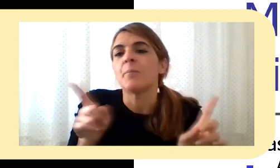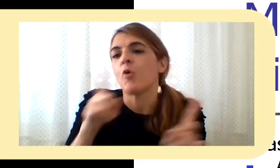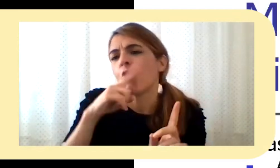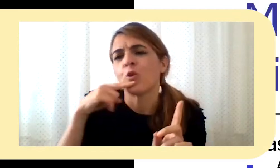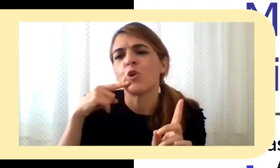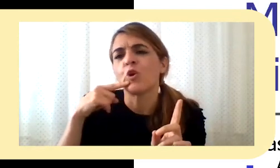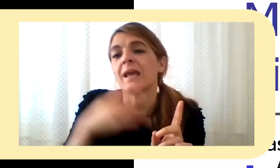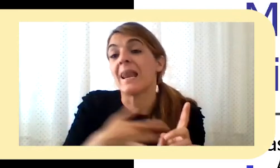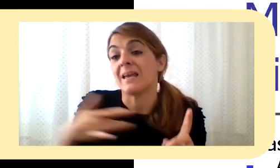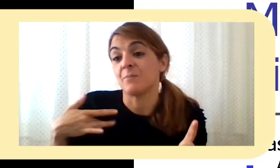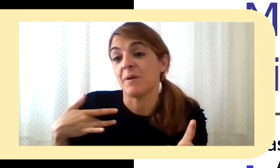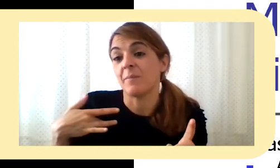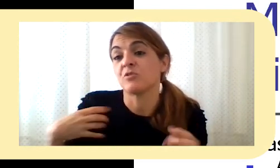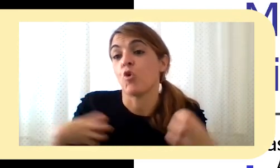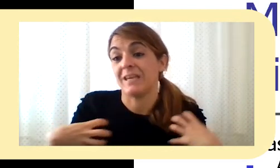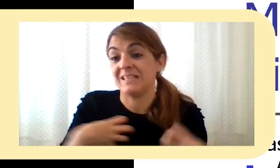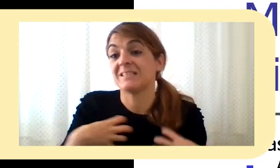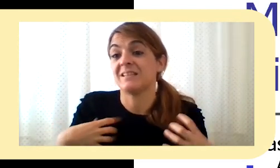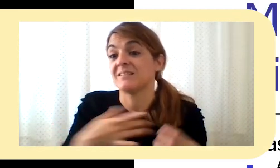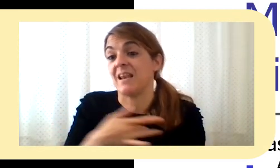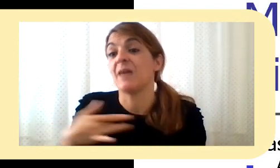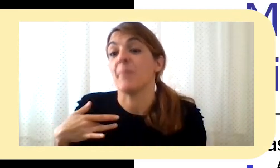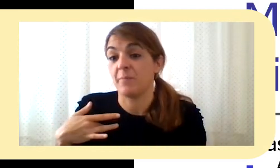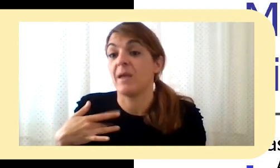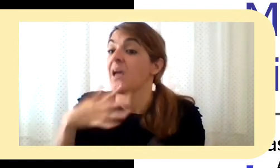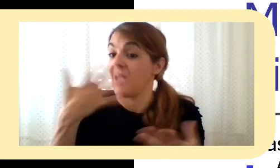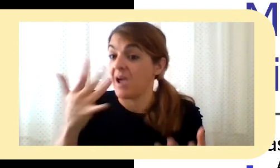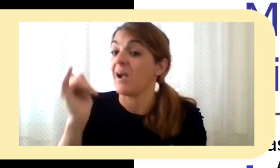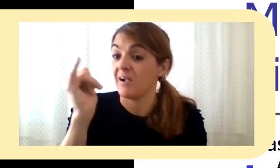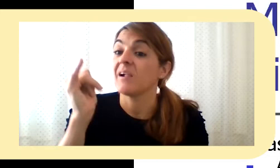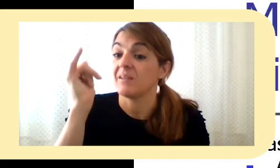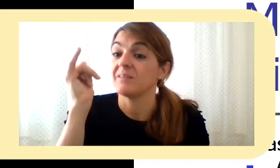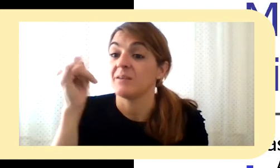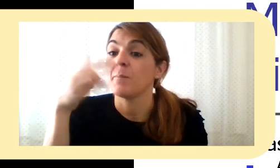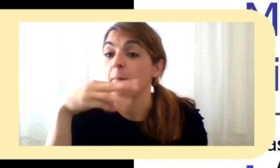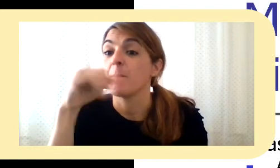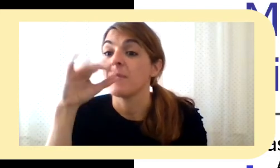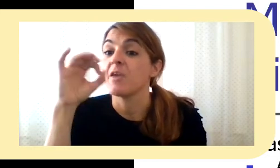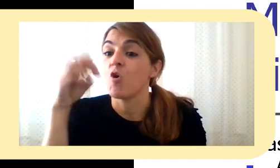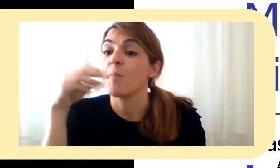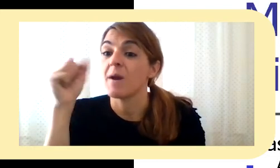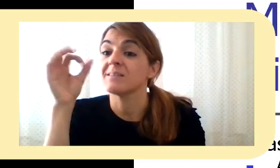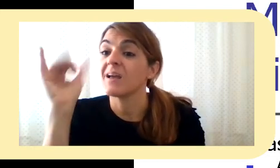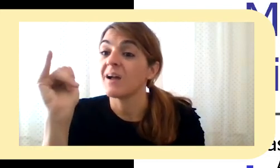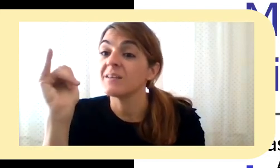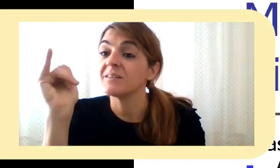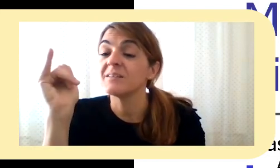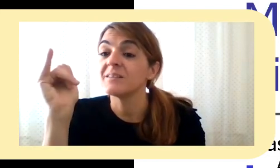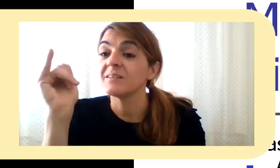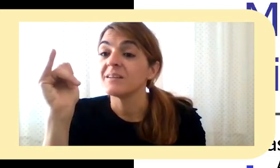mamas, pero hay quistes en las mamas, hay miomas uterinos y hay una incidencia más alta cada día de